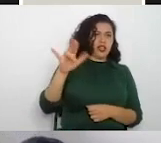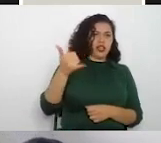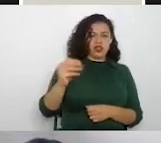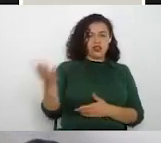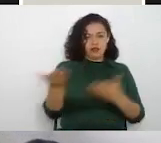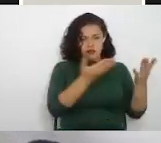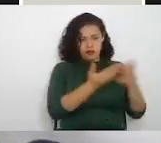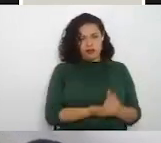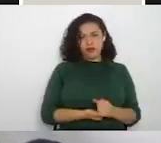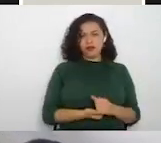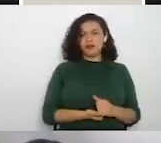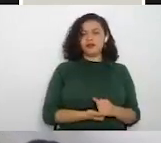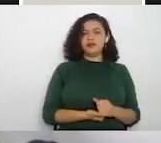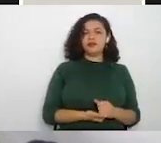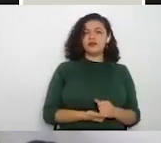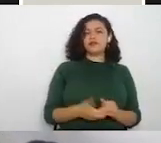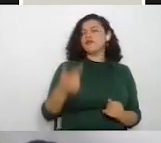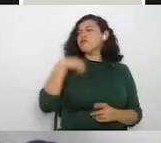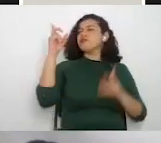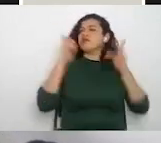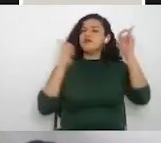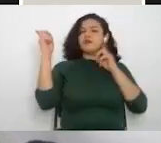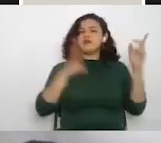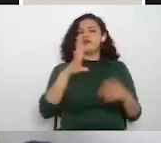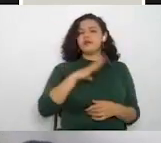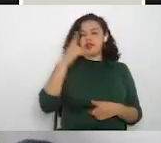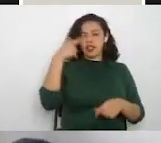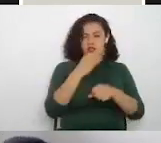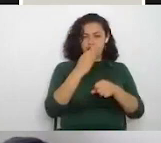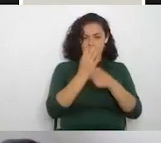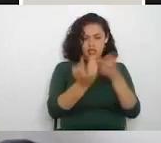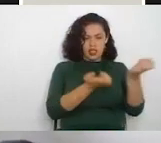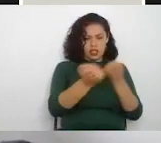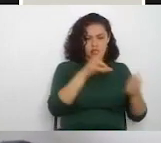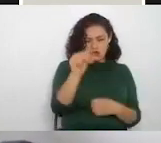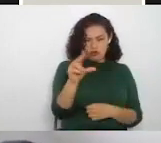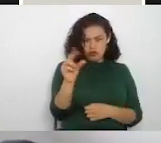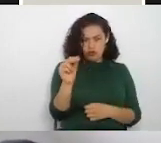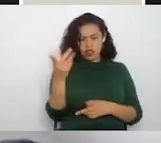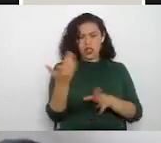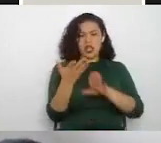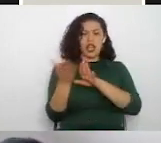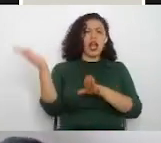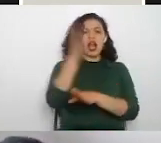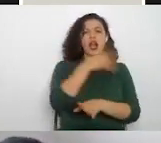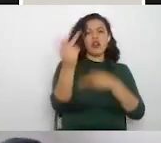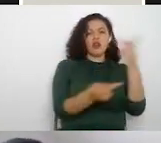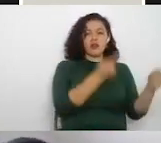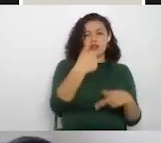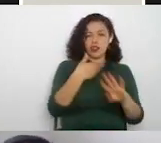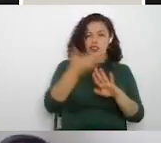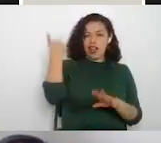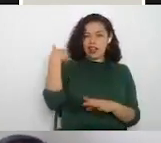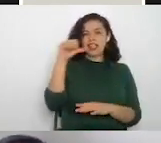licenciada. Tengo mi duda, no de este ejercicio, sino de la pregunta que había yo hecho